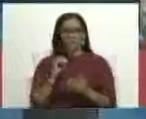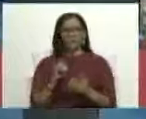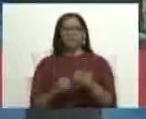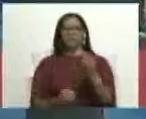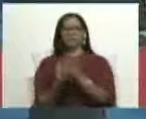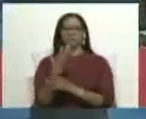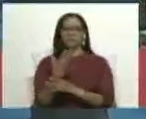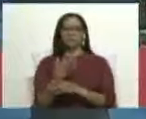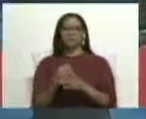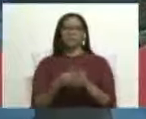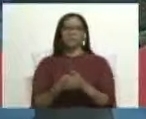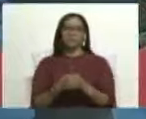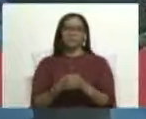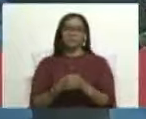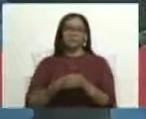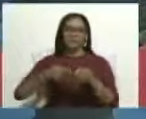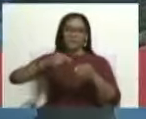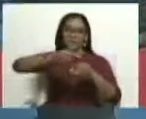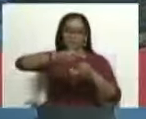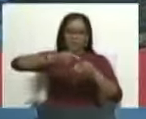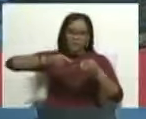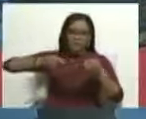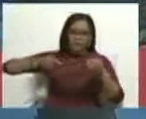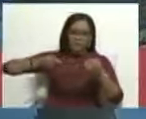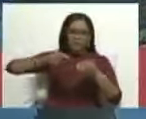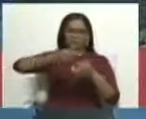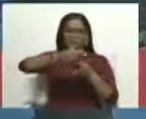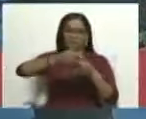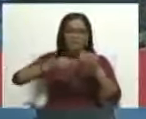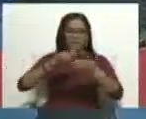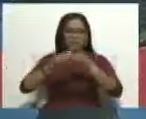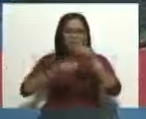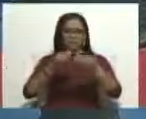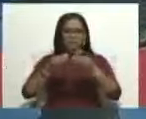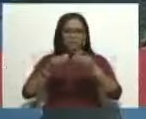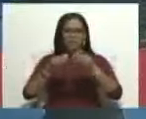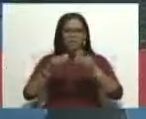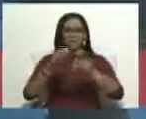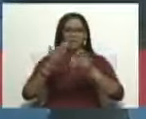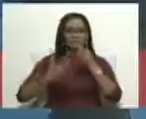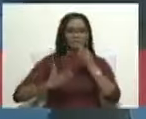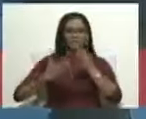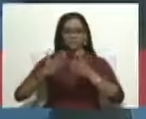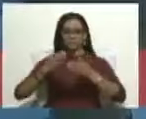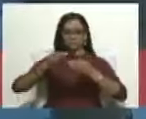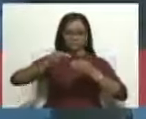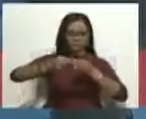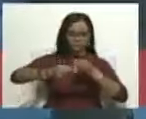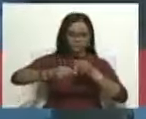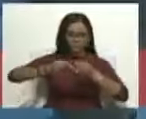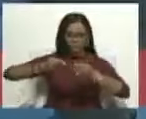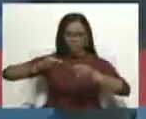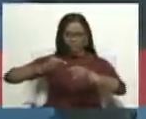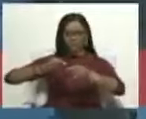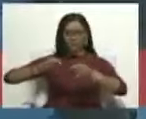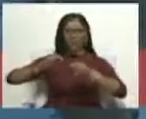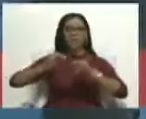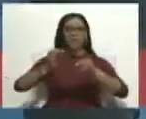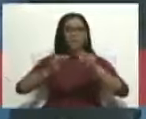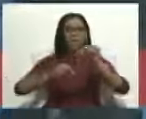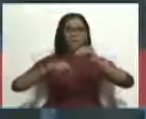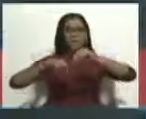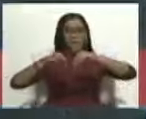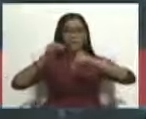de la cuchilla de diamante y desarrollador de técnicas electrónicas desde su fase temprana. Estamos en esta antesala